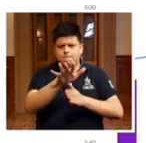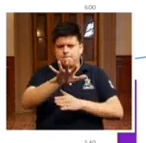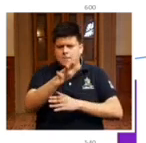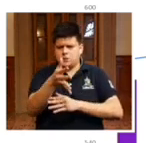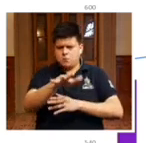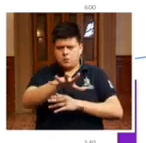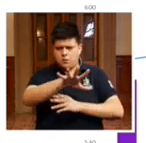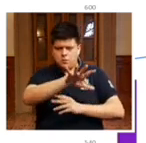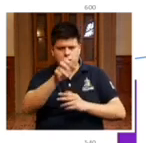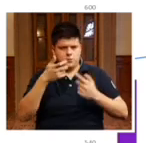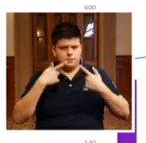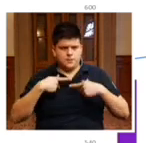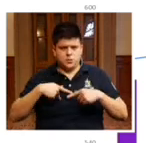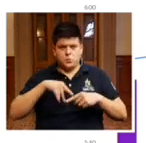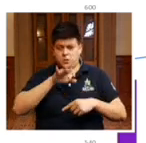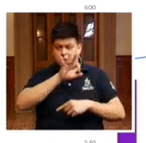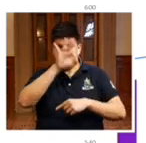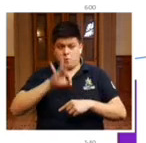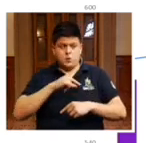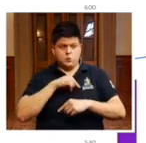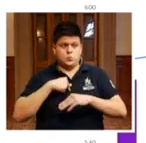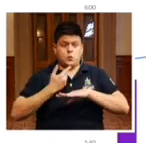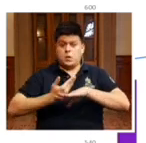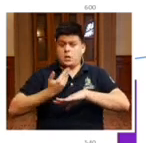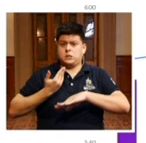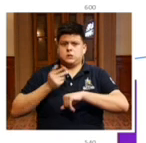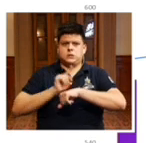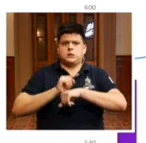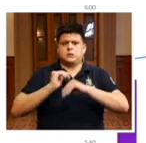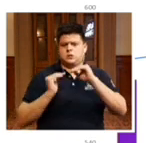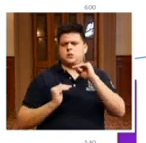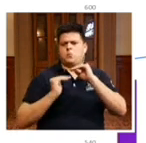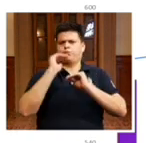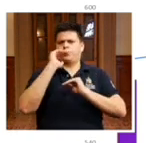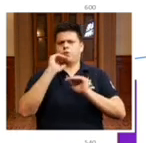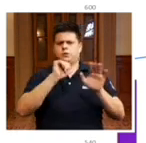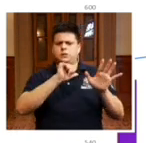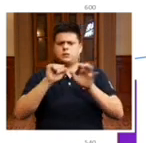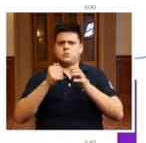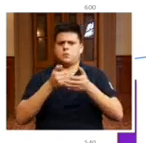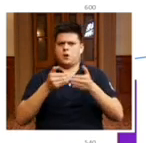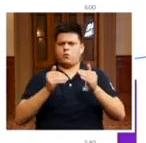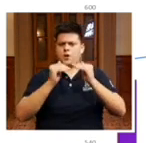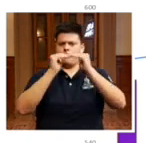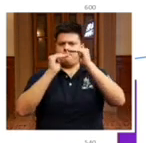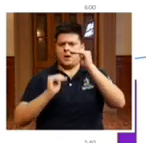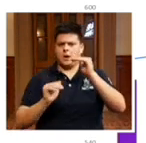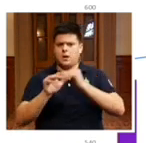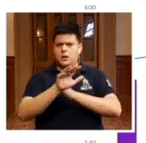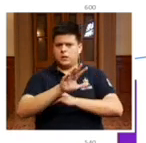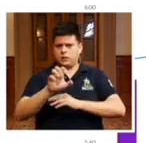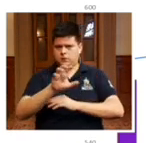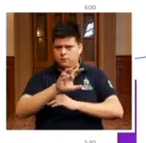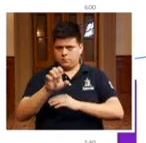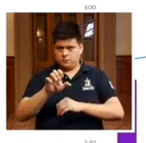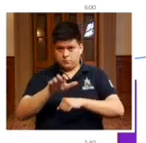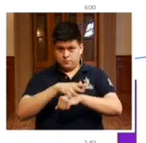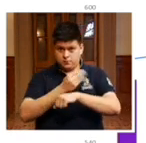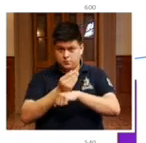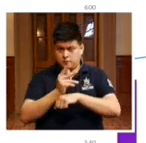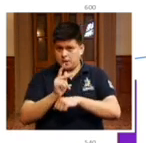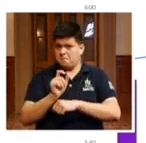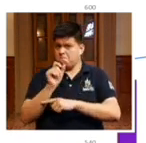Hace unos días subimos a los 600, hoy bajamos nuevamente a los 500, pero